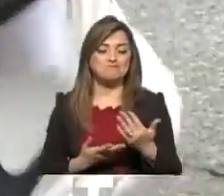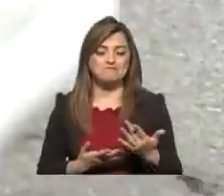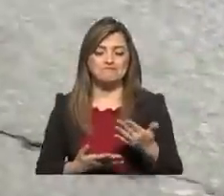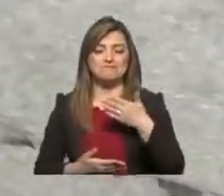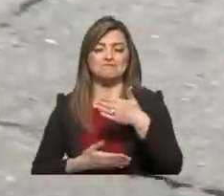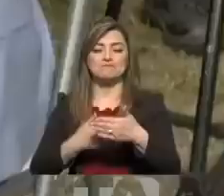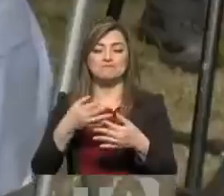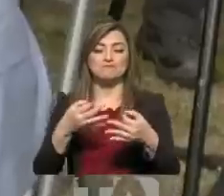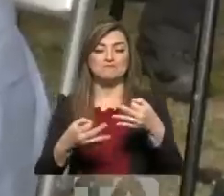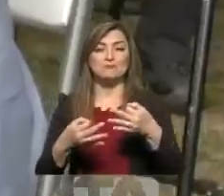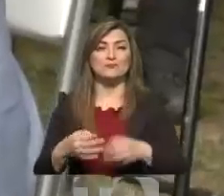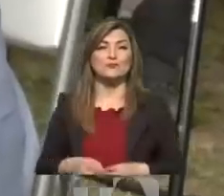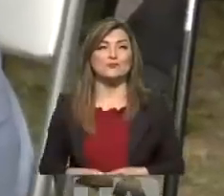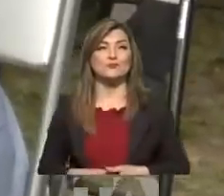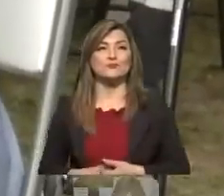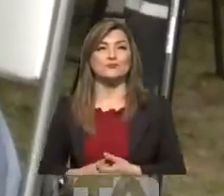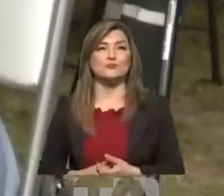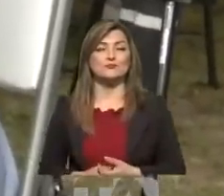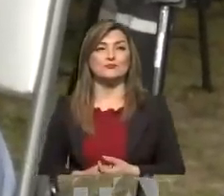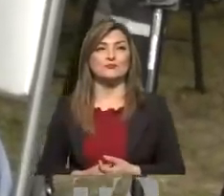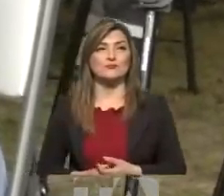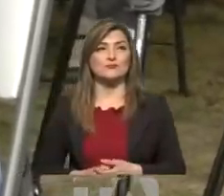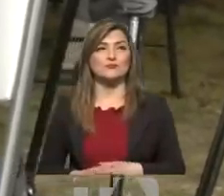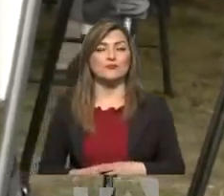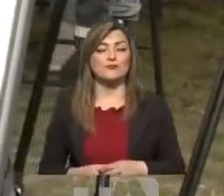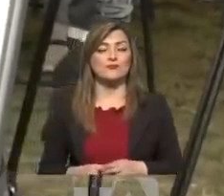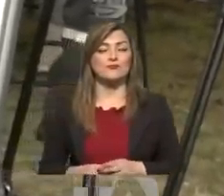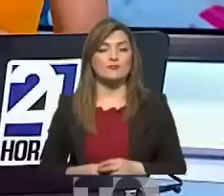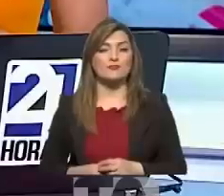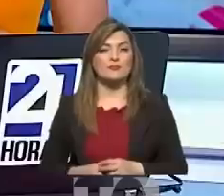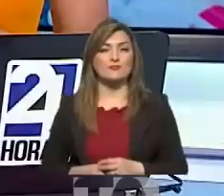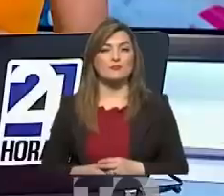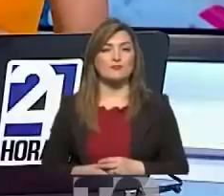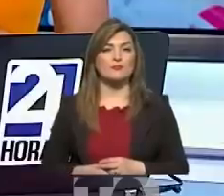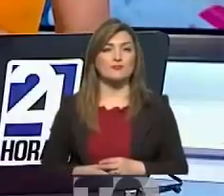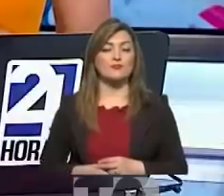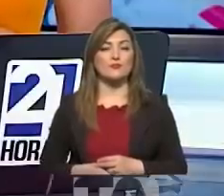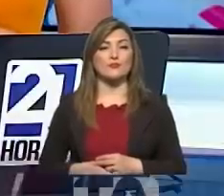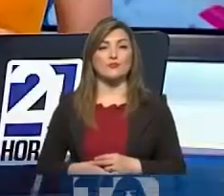la etapa de juicio. En Quito, Fausto Yepes, 24 horas.